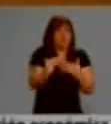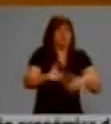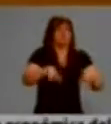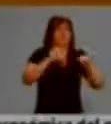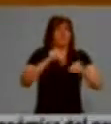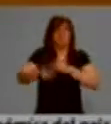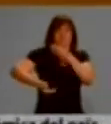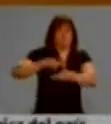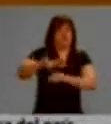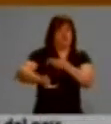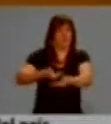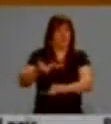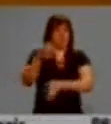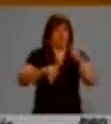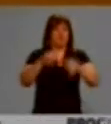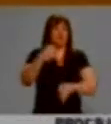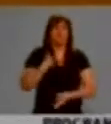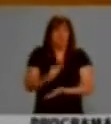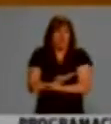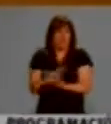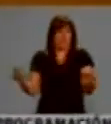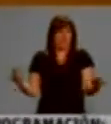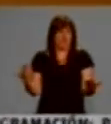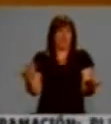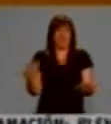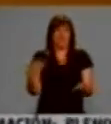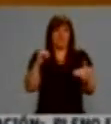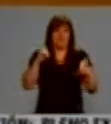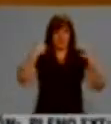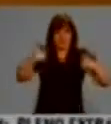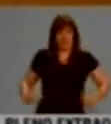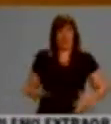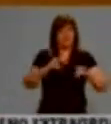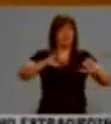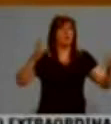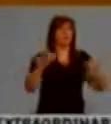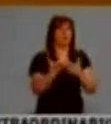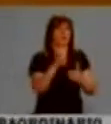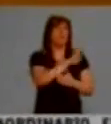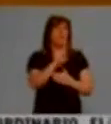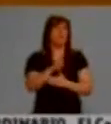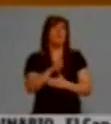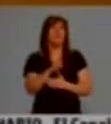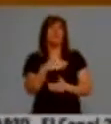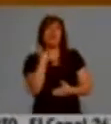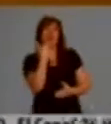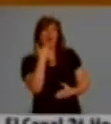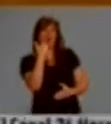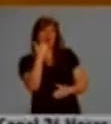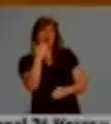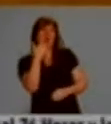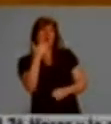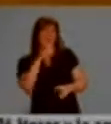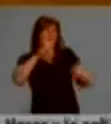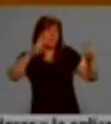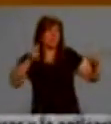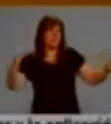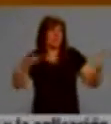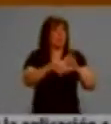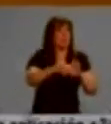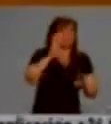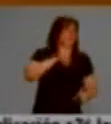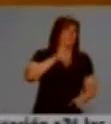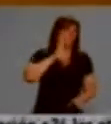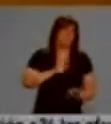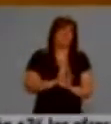la confianza de que al final ni a mí ni a mi partido se nos podrá atribuir ninguna actividad ilícita.